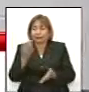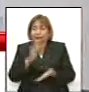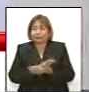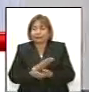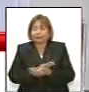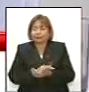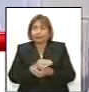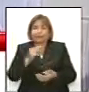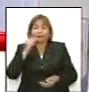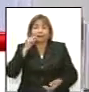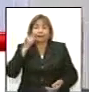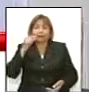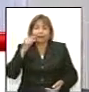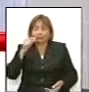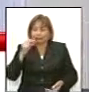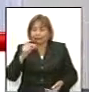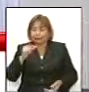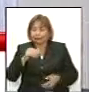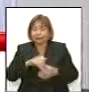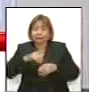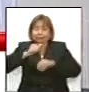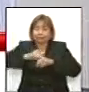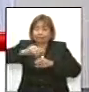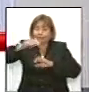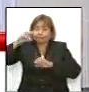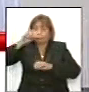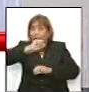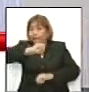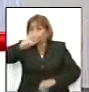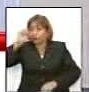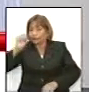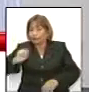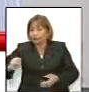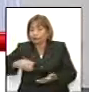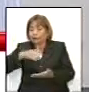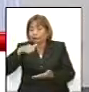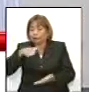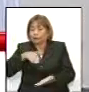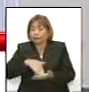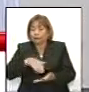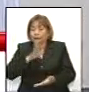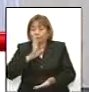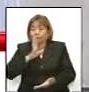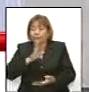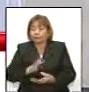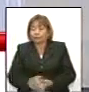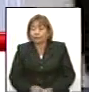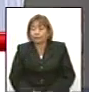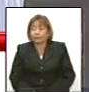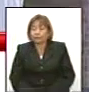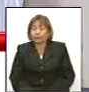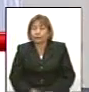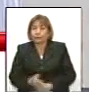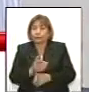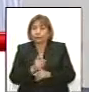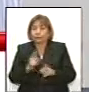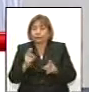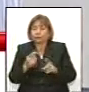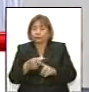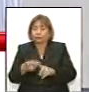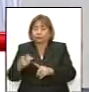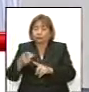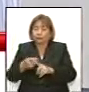hombre quechua en la sierra central de nuestro país, y estamos hablando del primer grito de libertad con espíritu